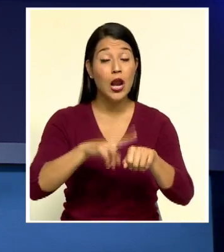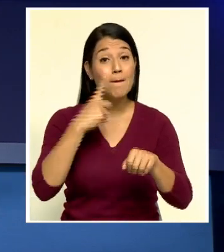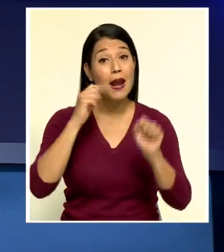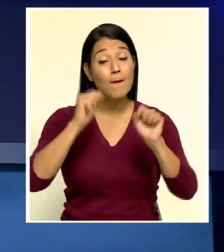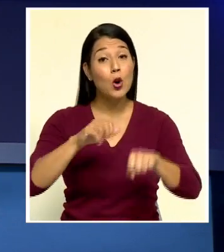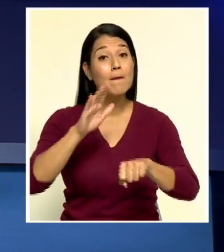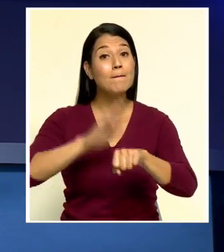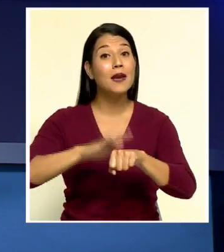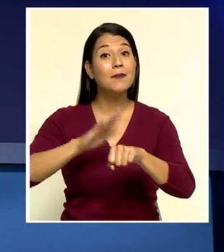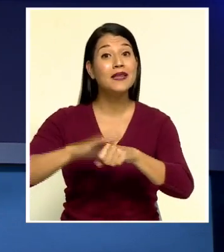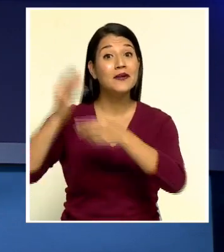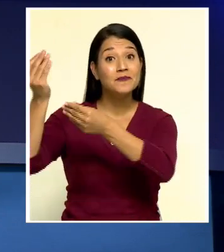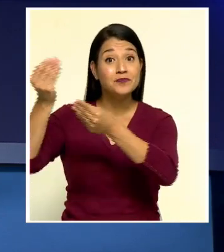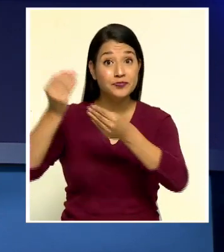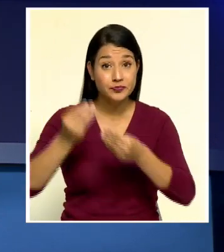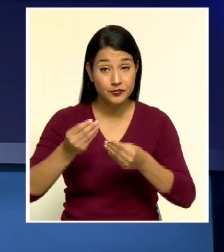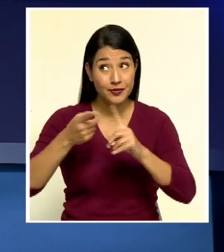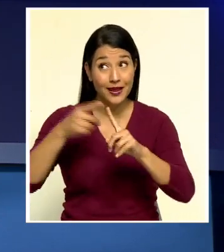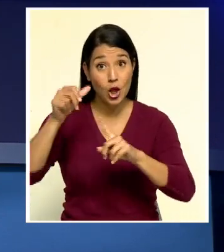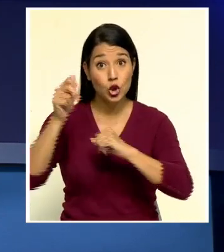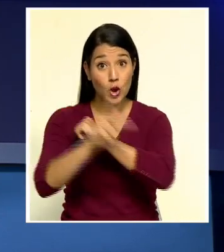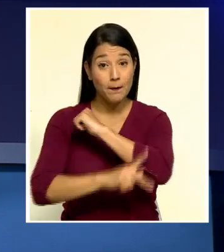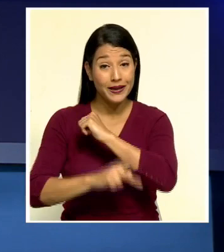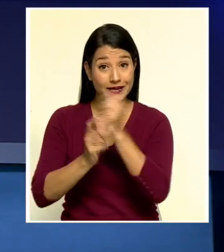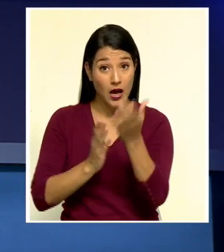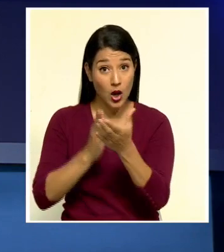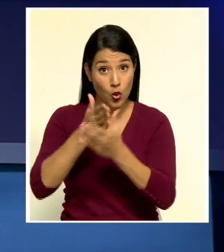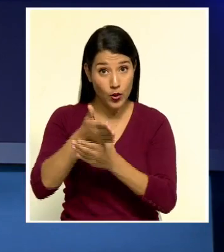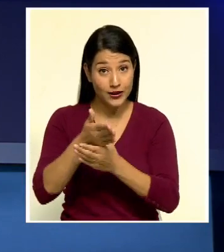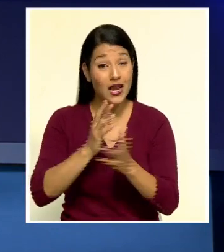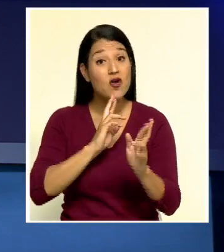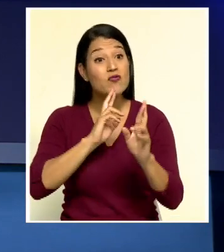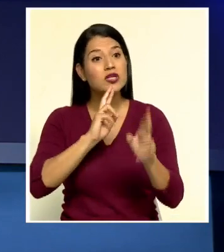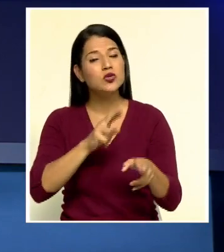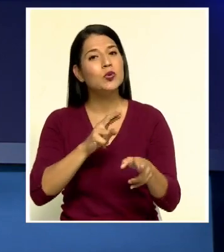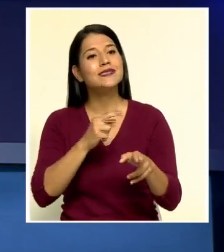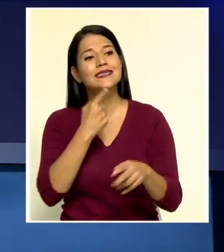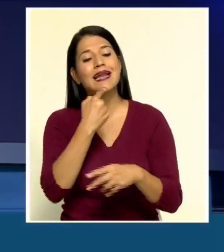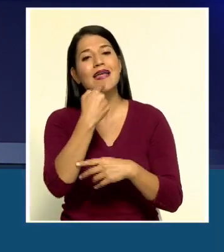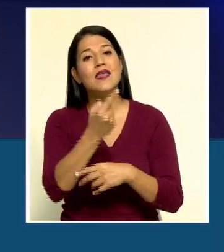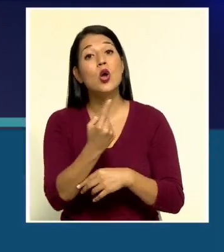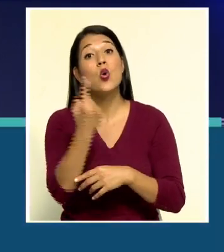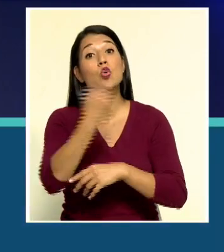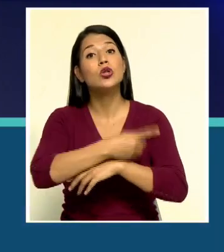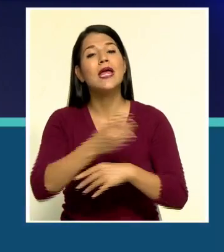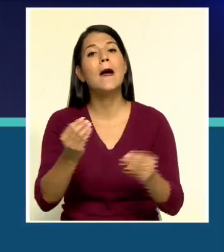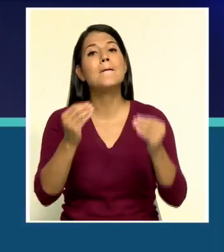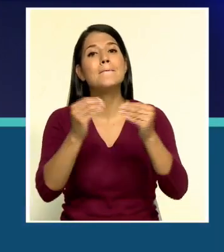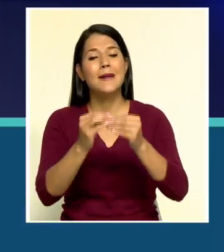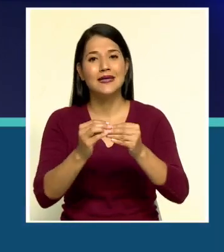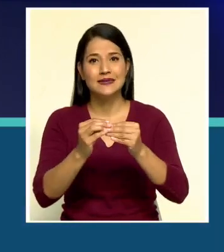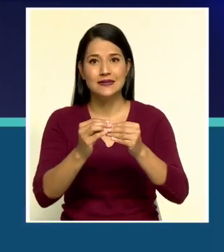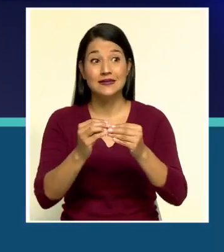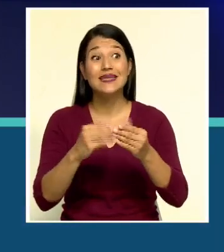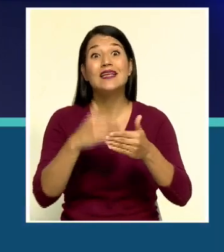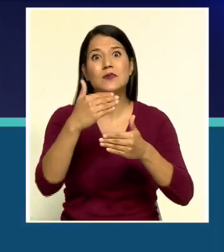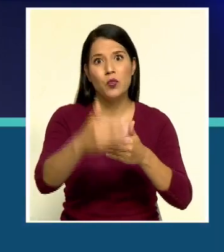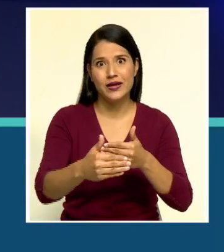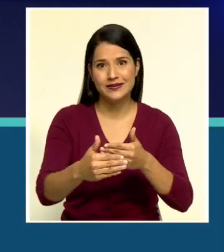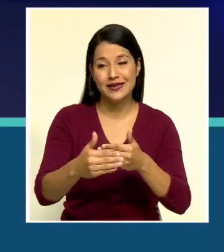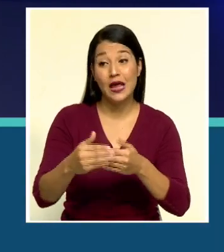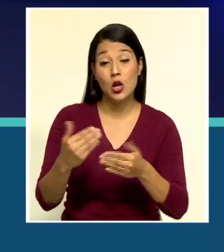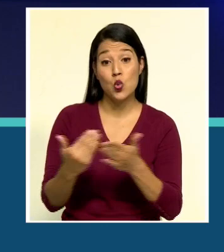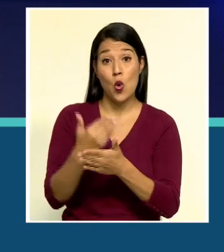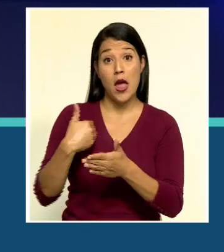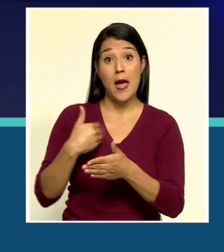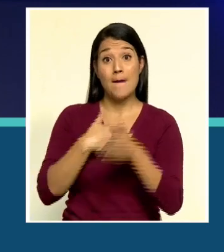del aguacate. Sus declaraciones las dio un día más tarde de que la nueva ministra de Agricultura, Laura Bonilla, afirmara que de ser